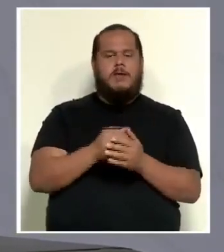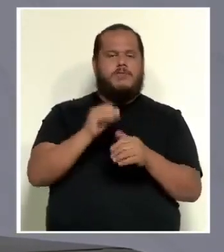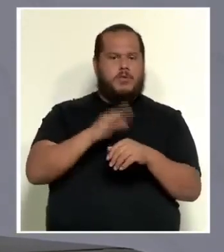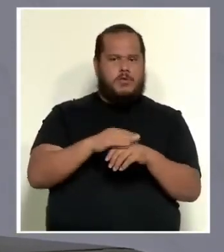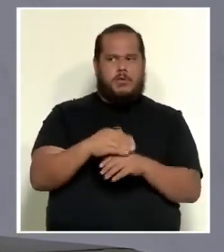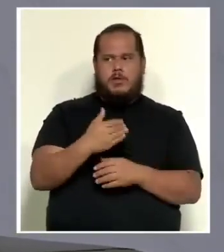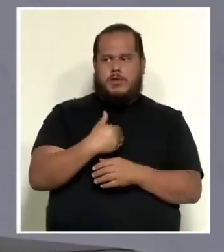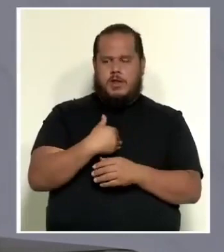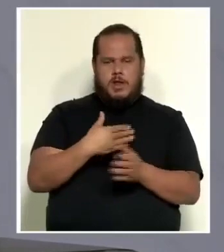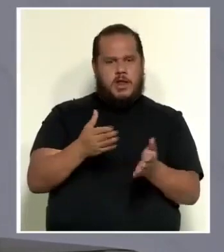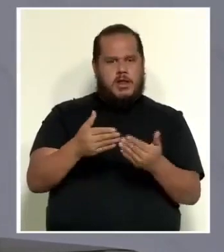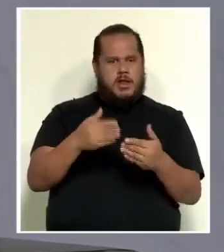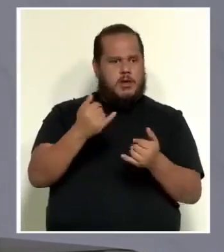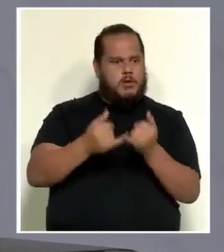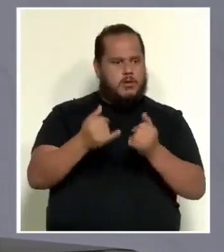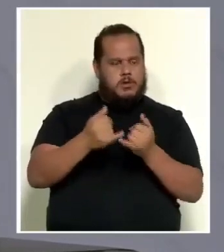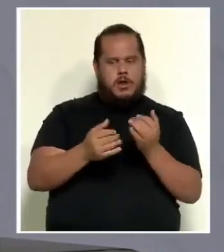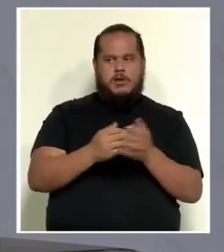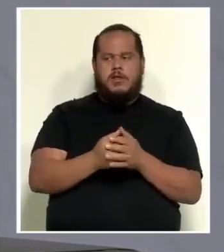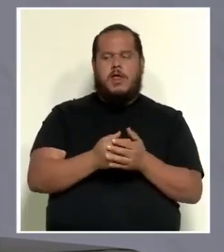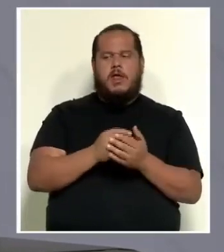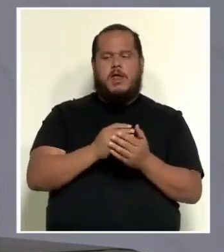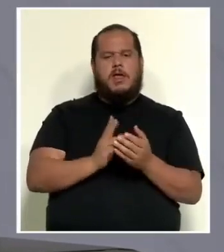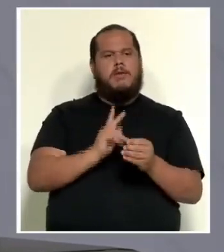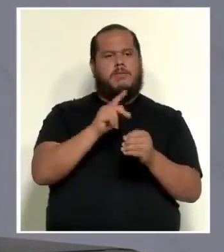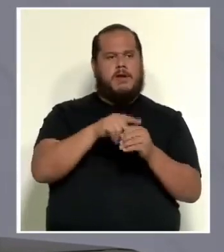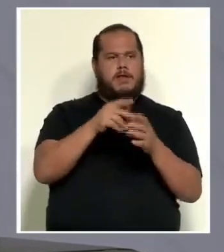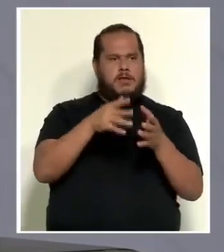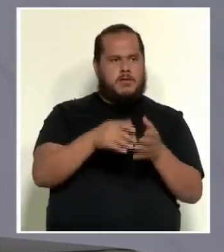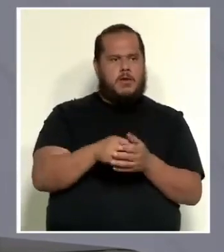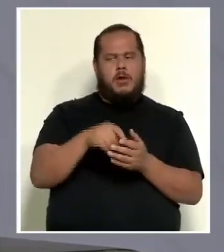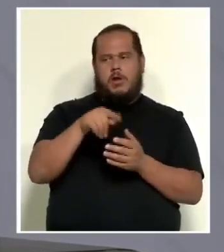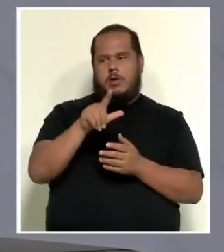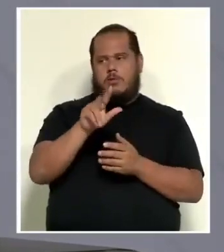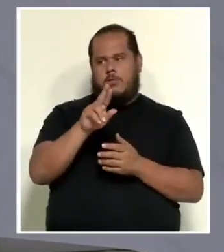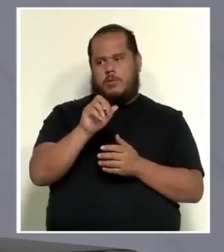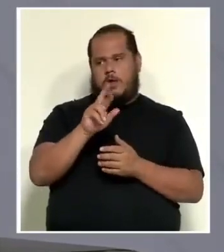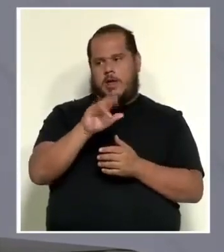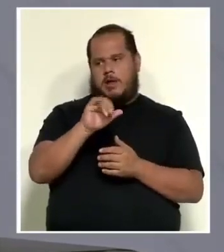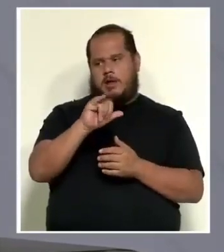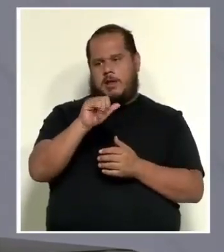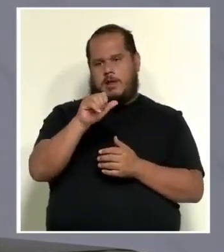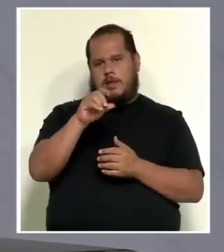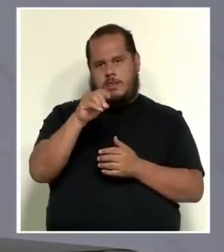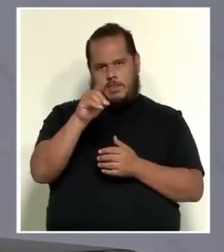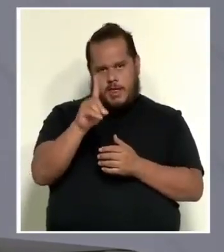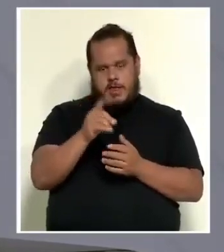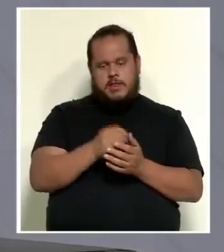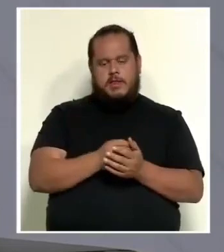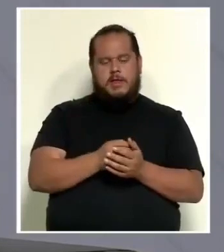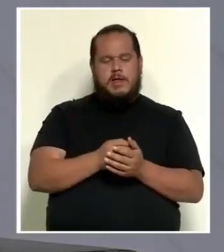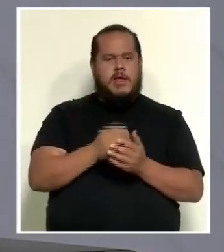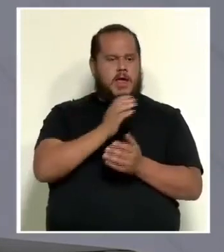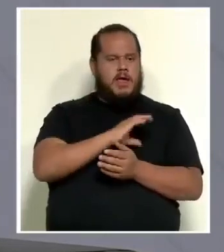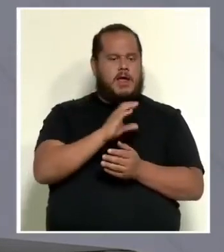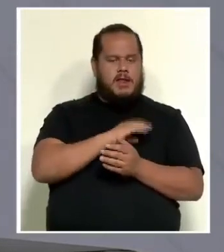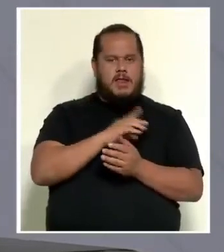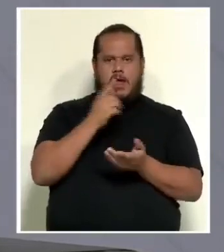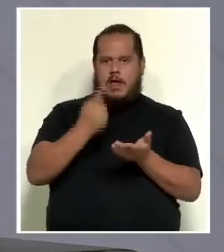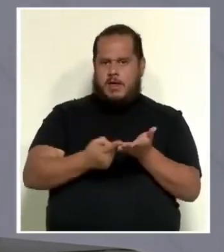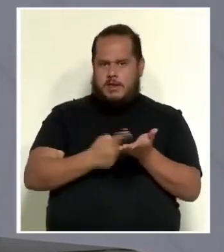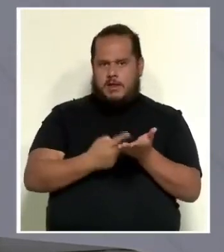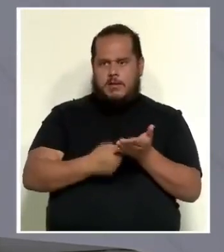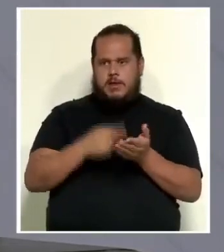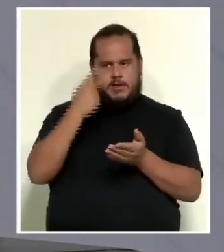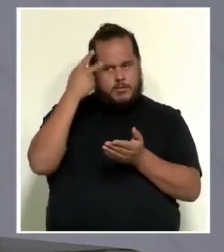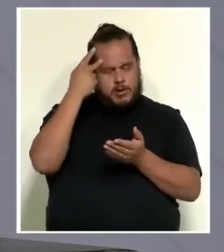permiten sacar conclusiones en términos de participación, de pluralidad, de calidad del debate político,